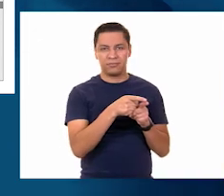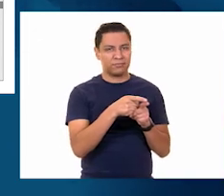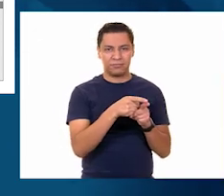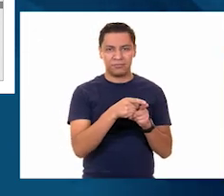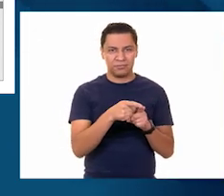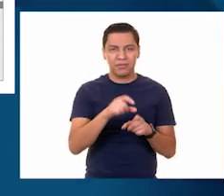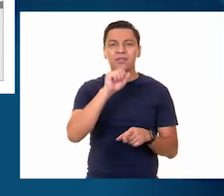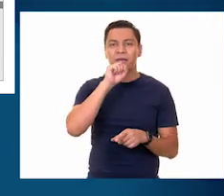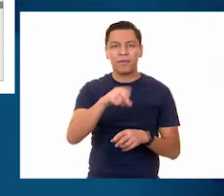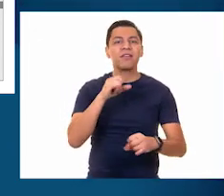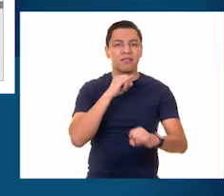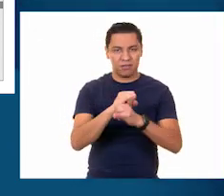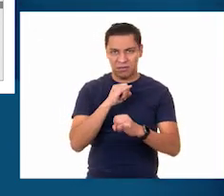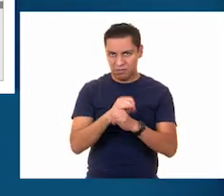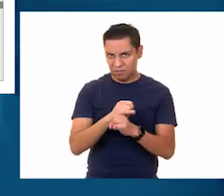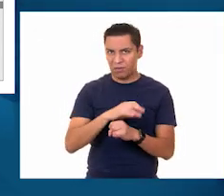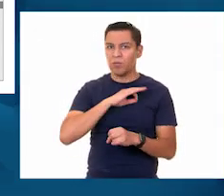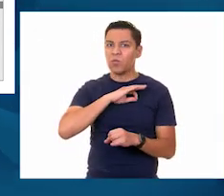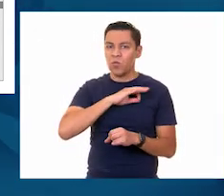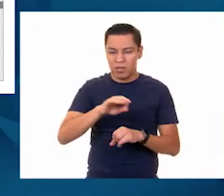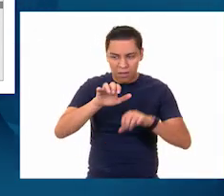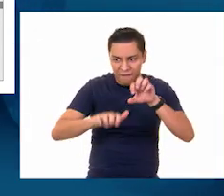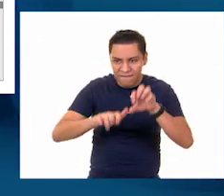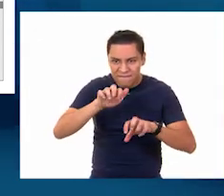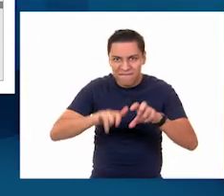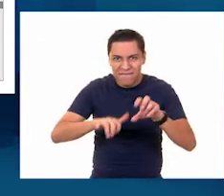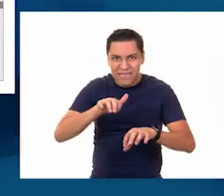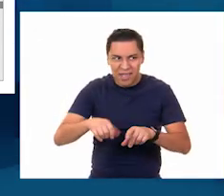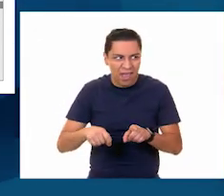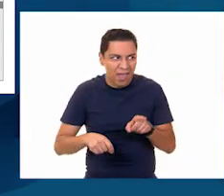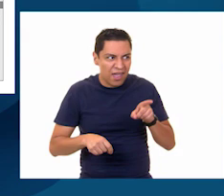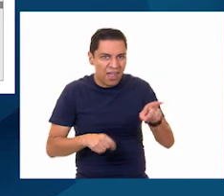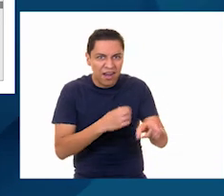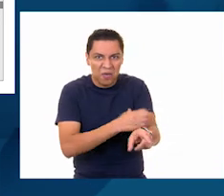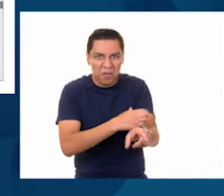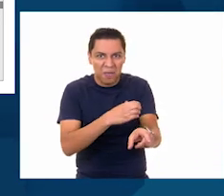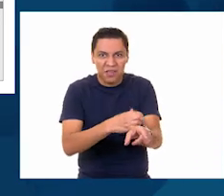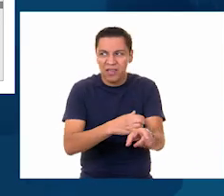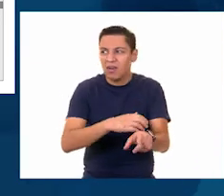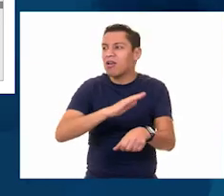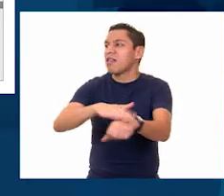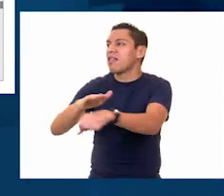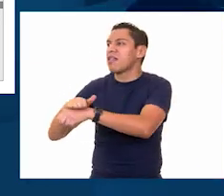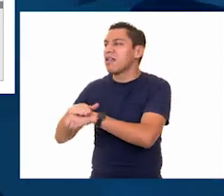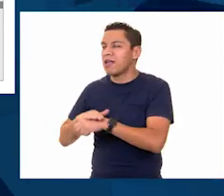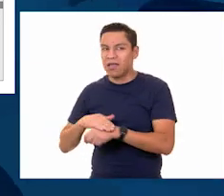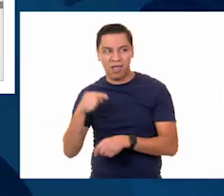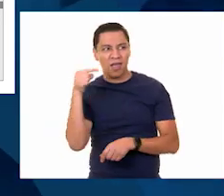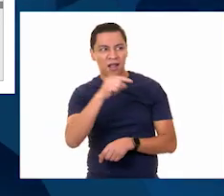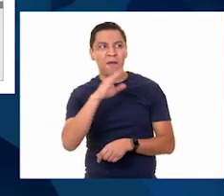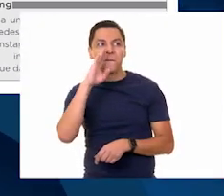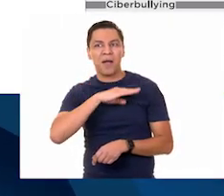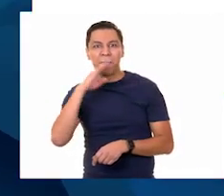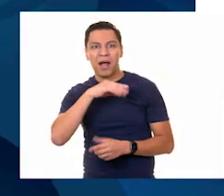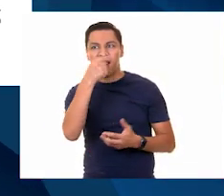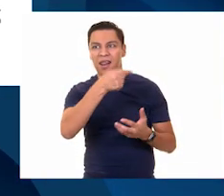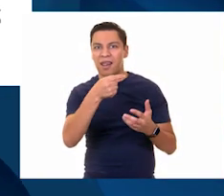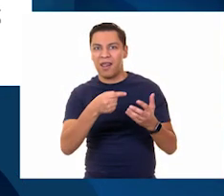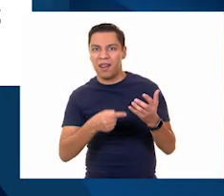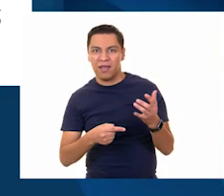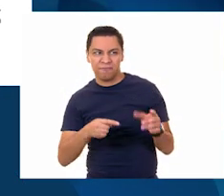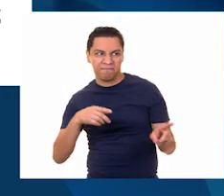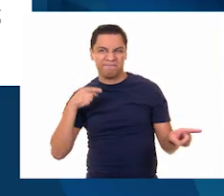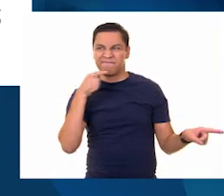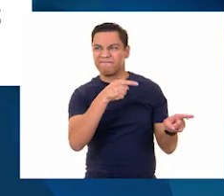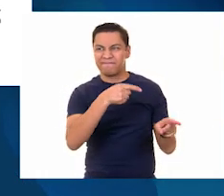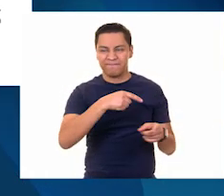cómo funciona y cuáles son los elementos con los que se relaciona. Por otra parte, los trípticos incluyen descripciones que